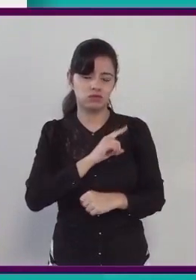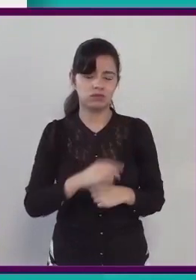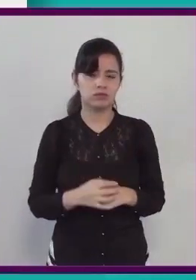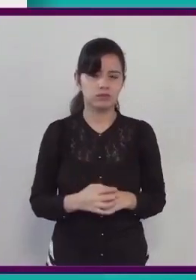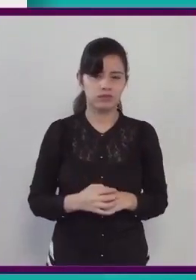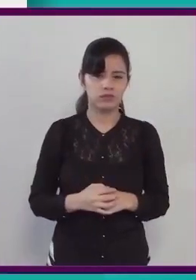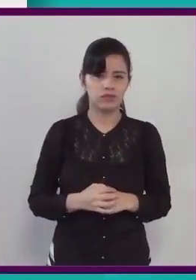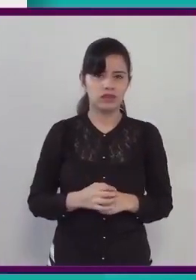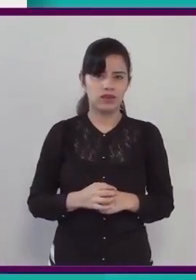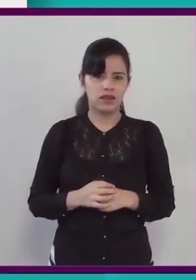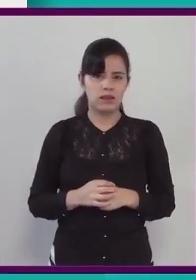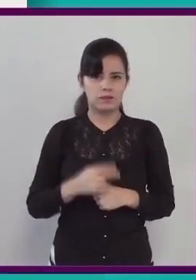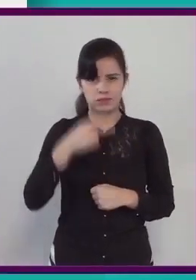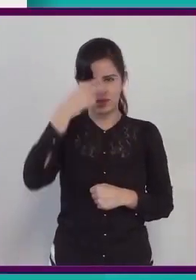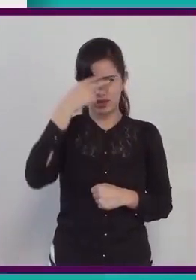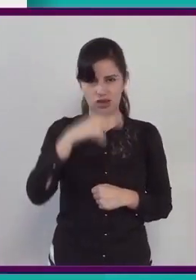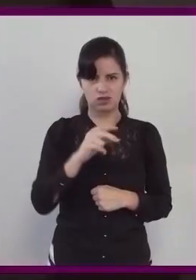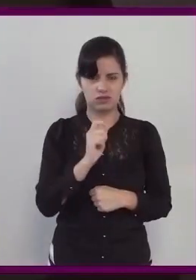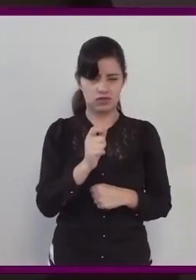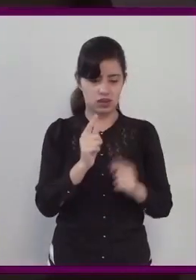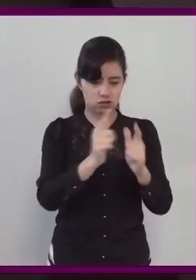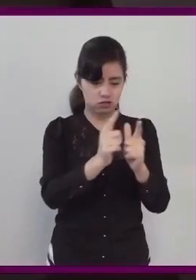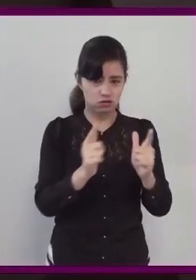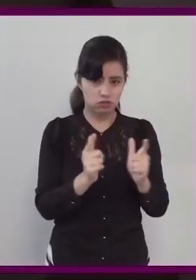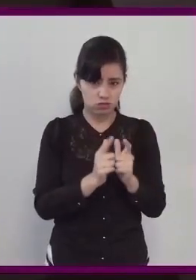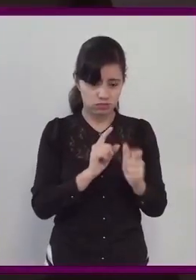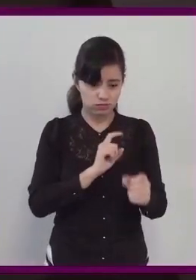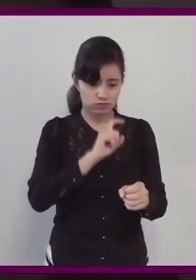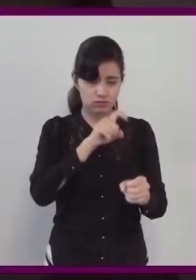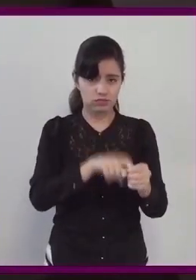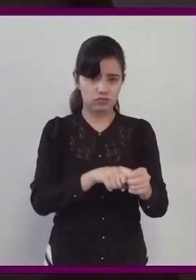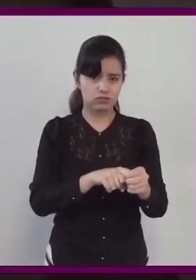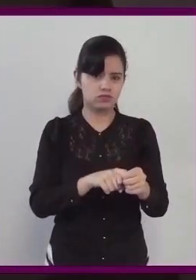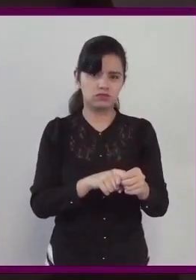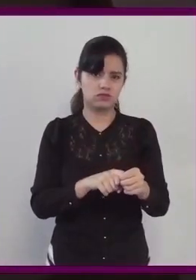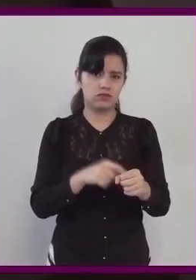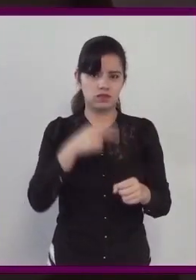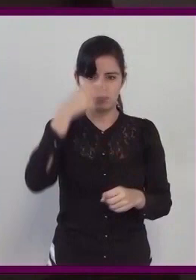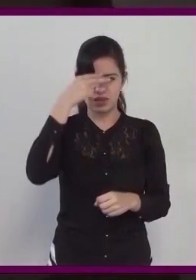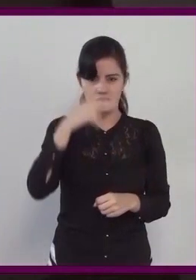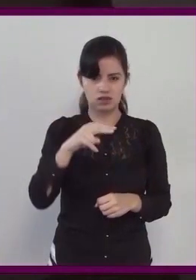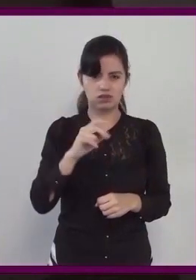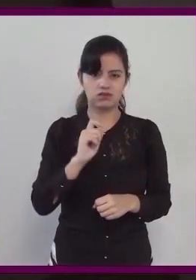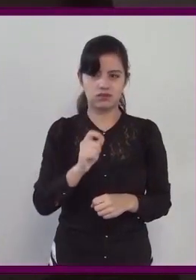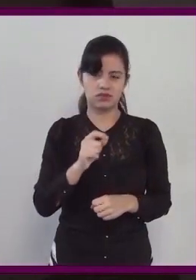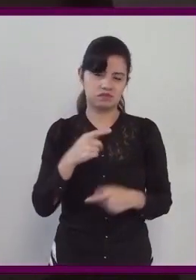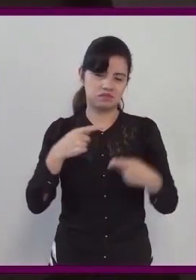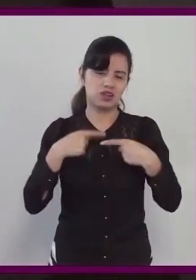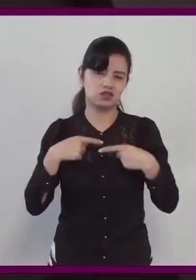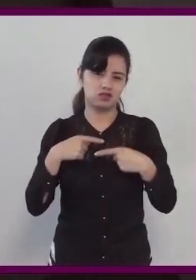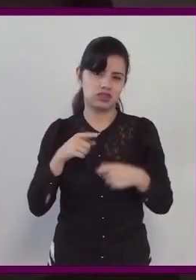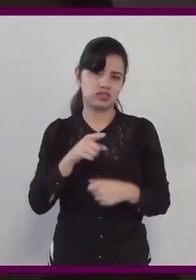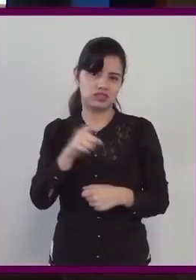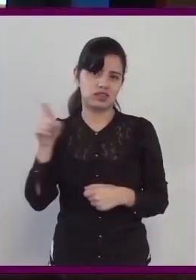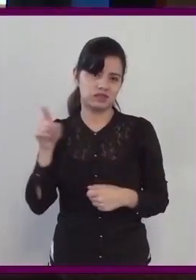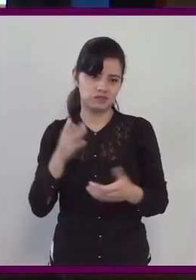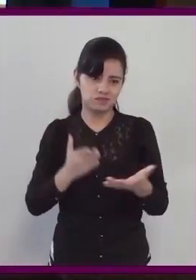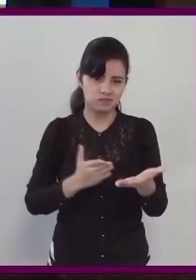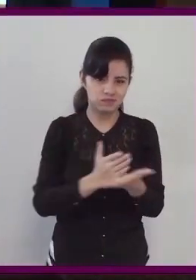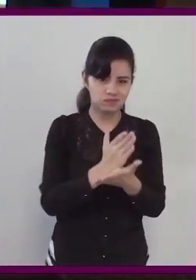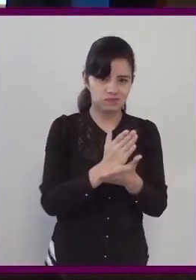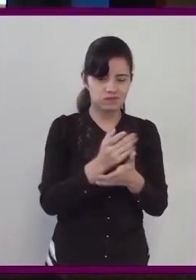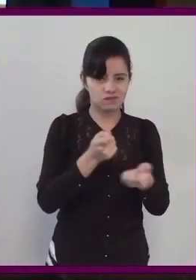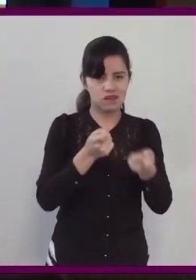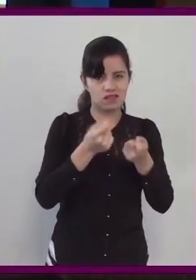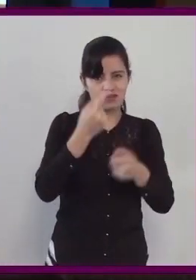dejarnos más solitas. ¿Crees que ser mexicano es una suma de identidades grupales?